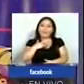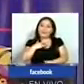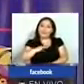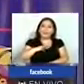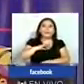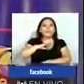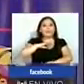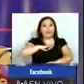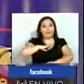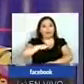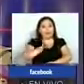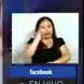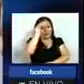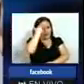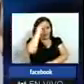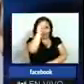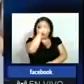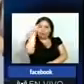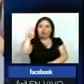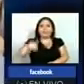nuestro conocimiento